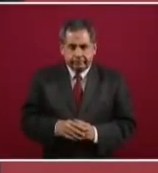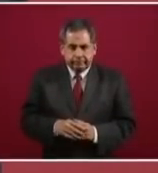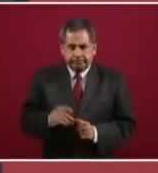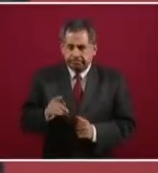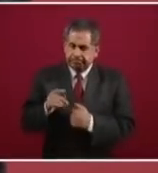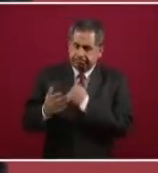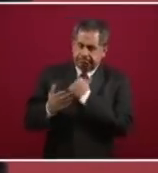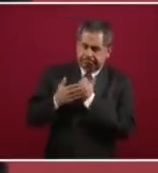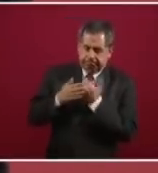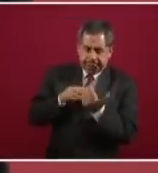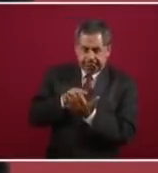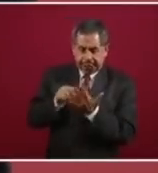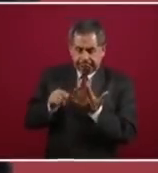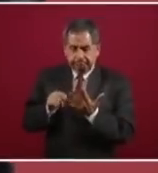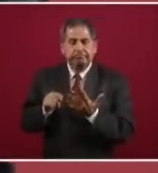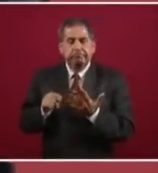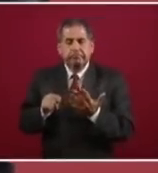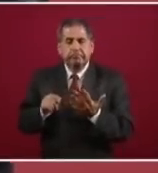indican